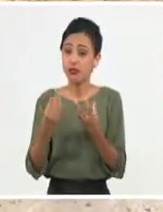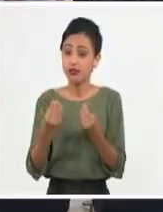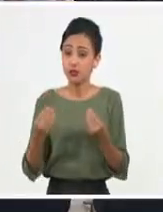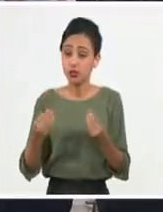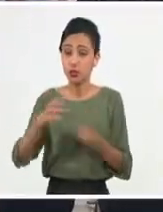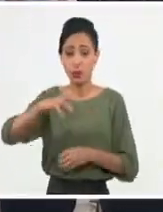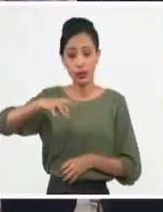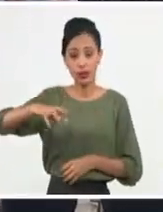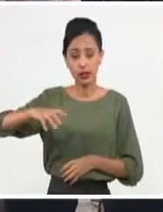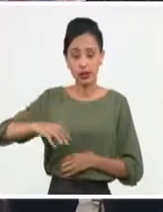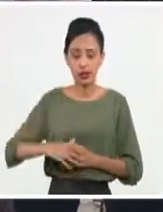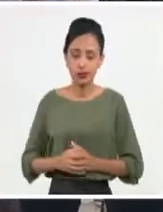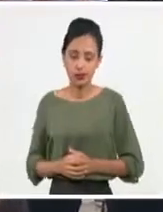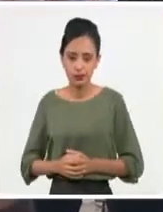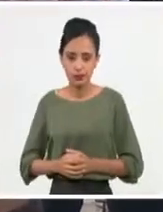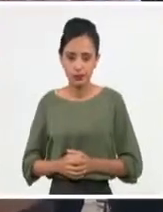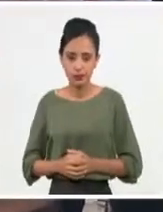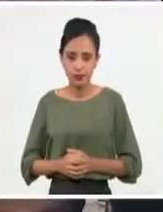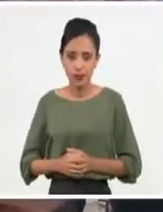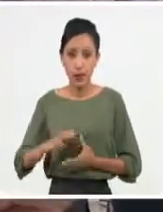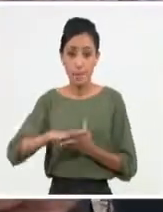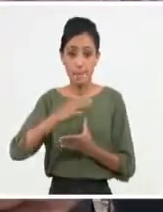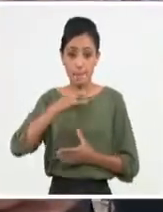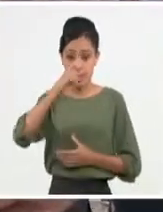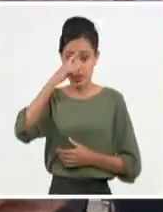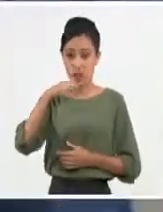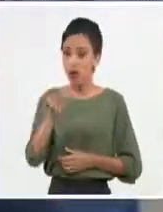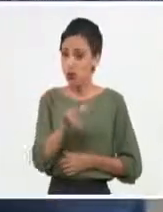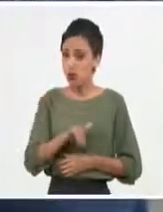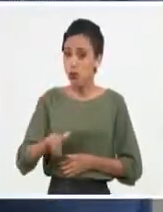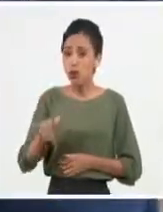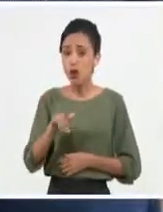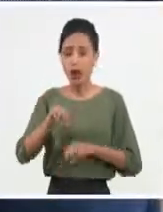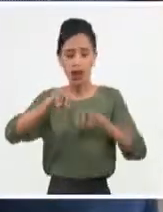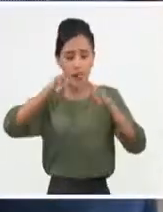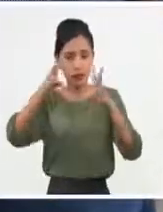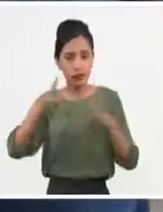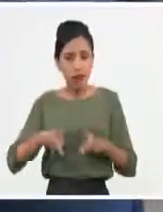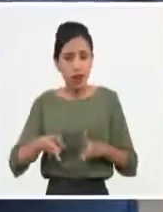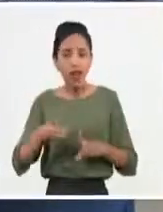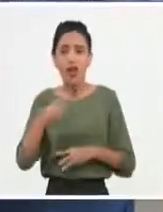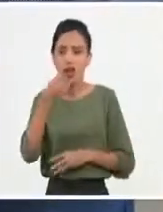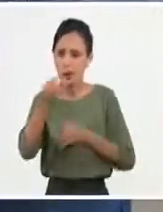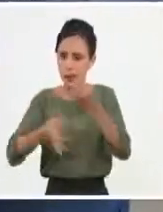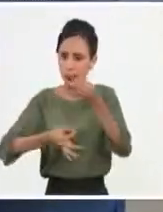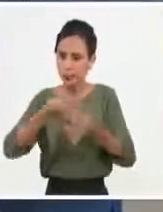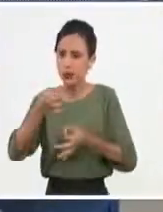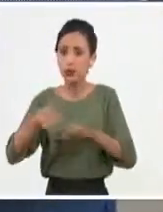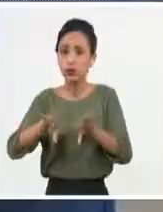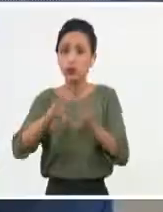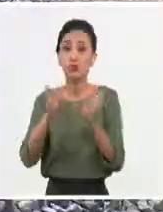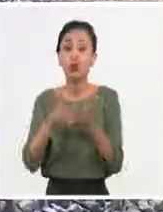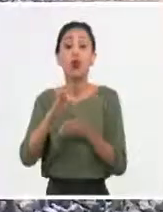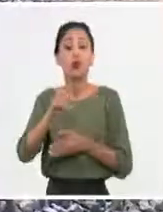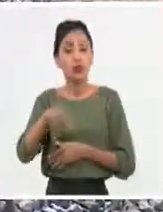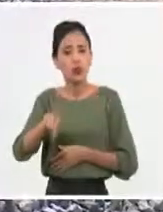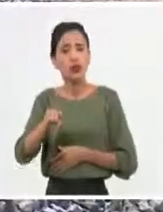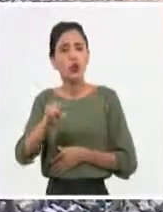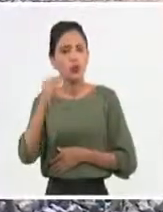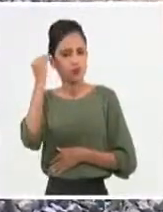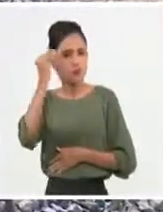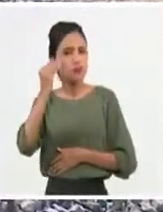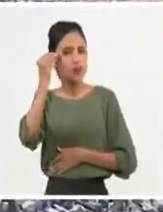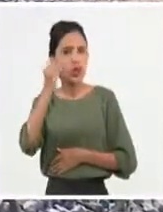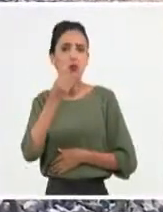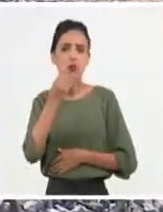Valdés Mesa sostuvo también un intercambio virtual con los intendentes locales y depositó la confianza en las labores de